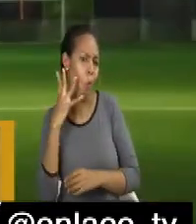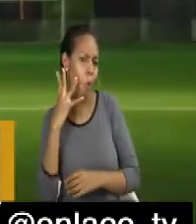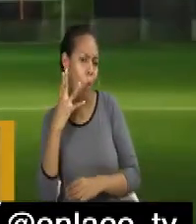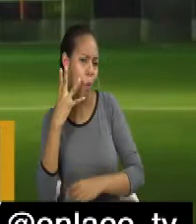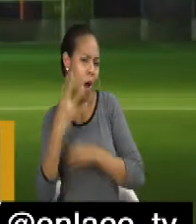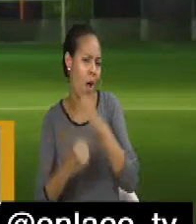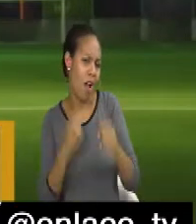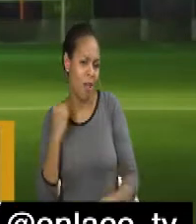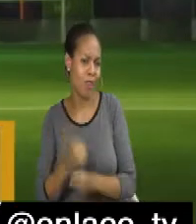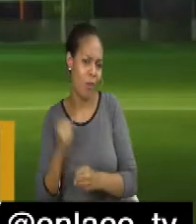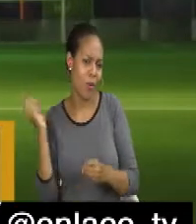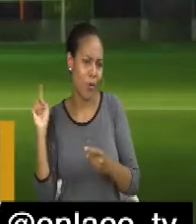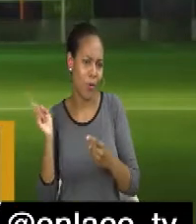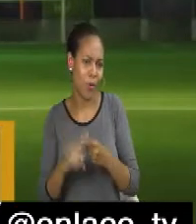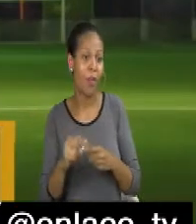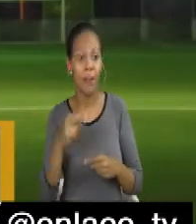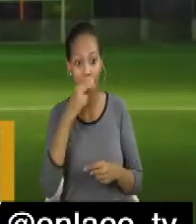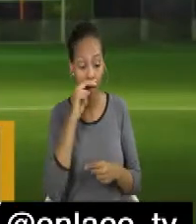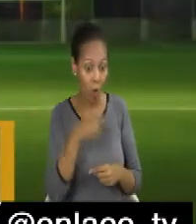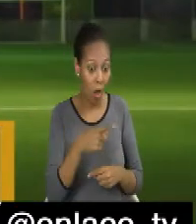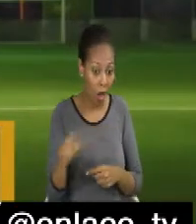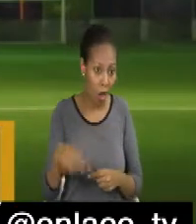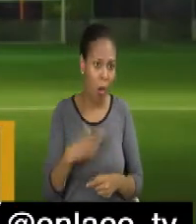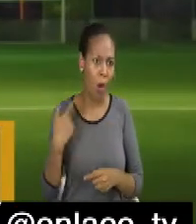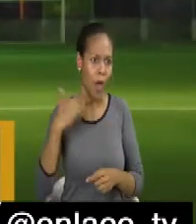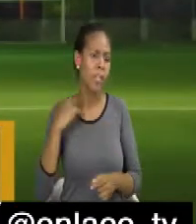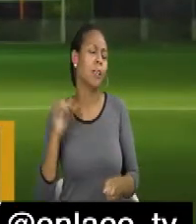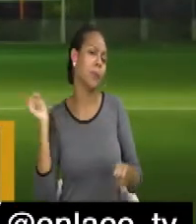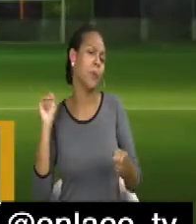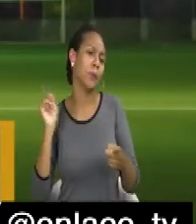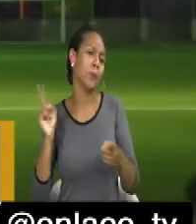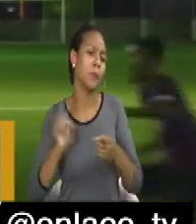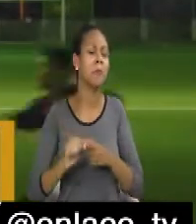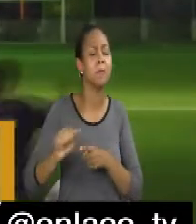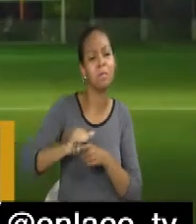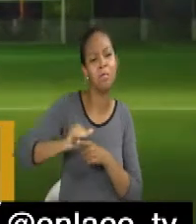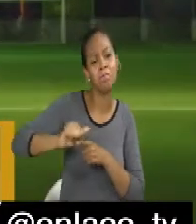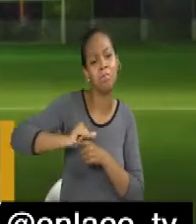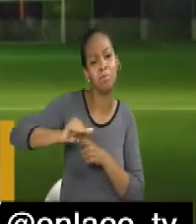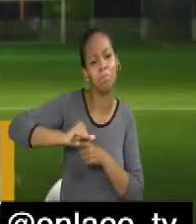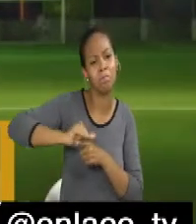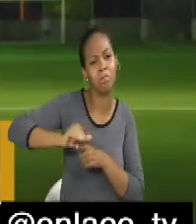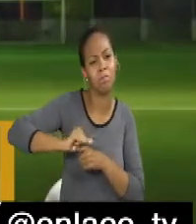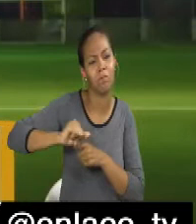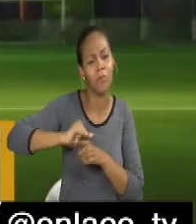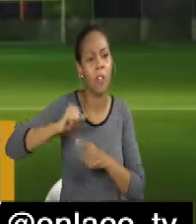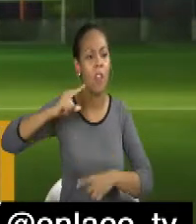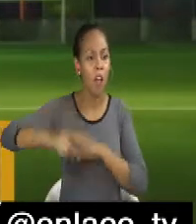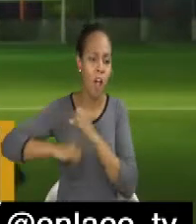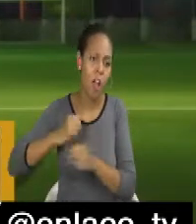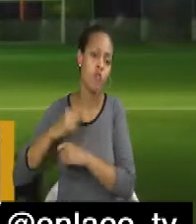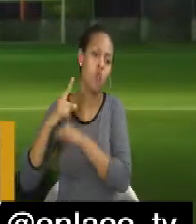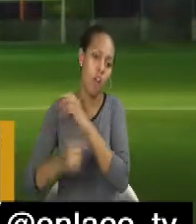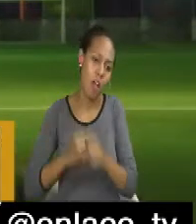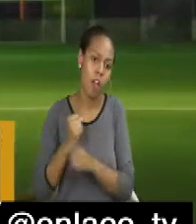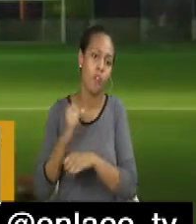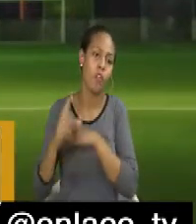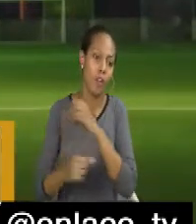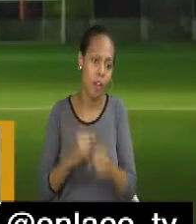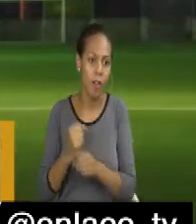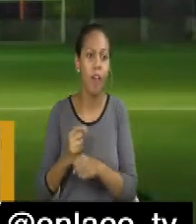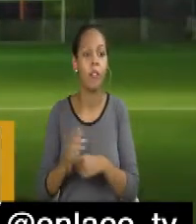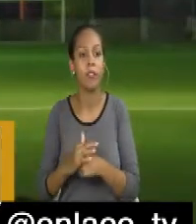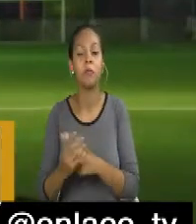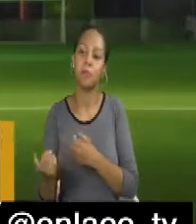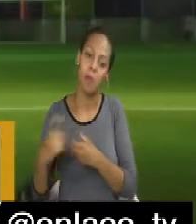Los niños más antiguos tienen 4 años, vienen trabajando conmigo en el club. A medida de cada año van ingresando nuevos